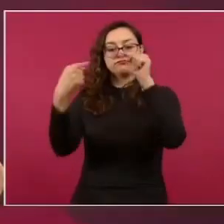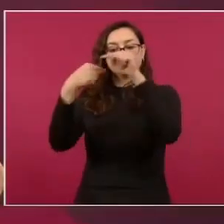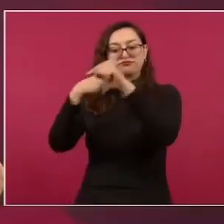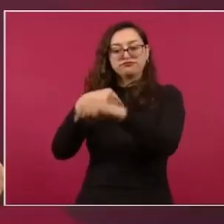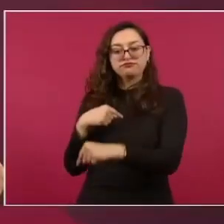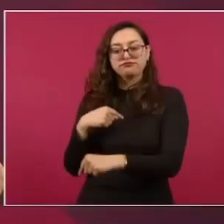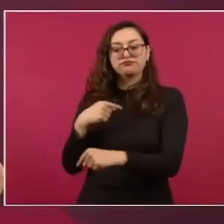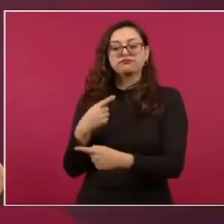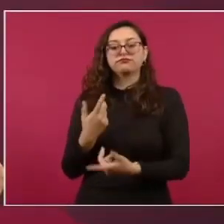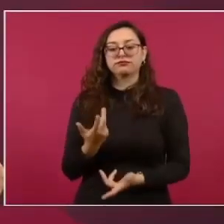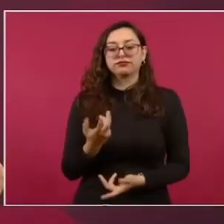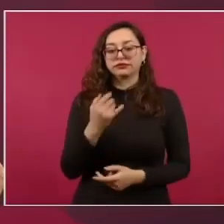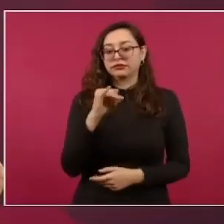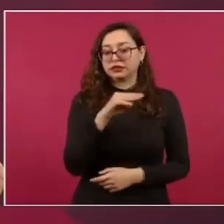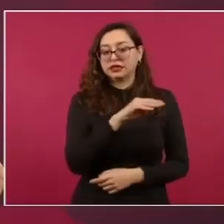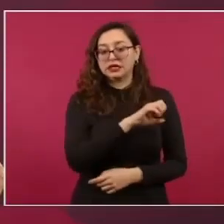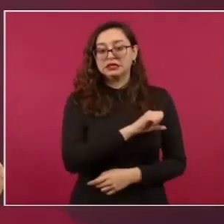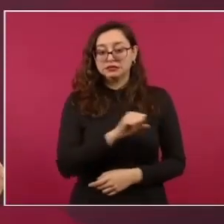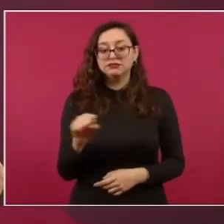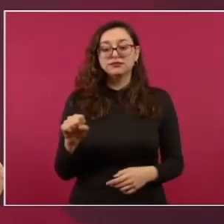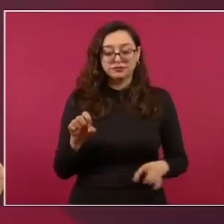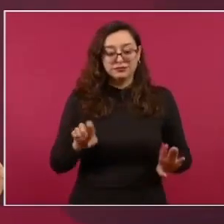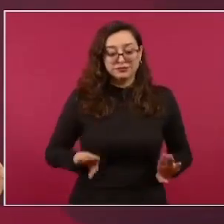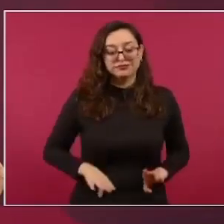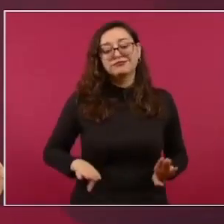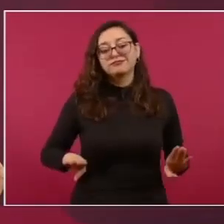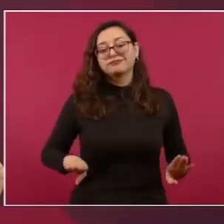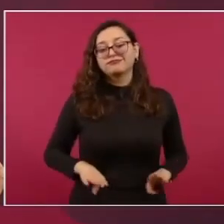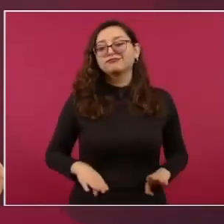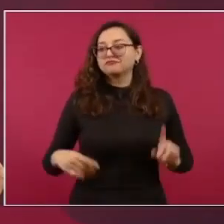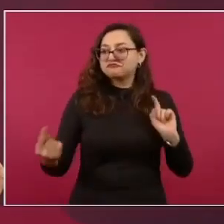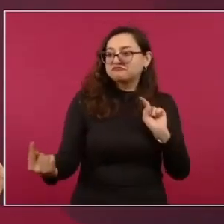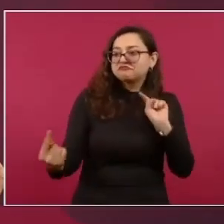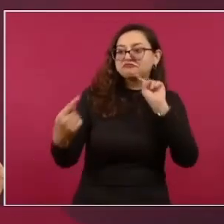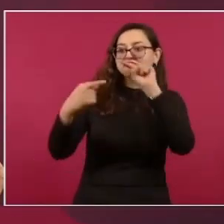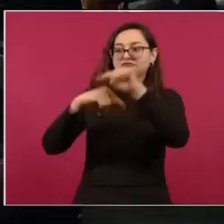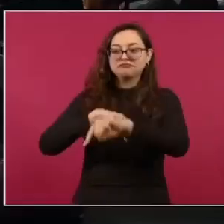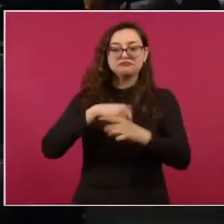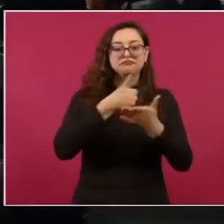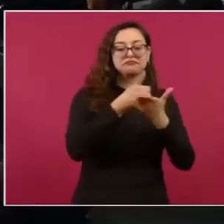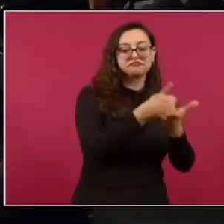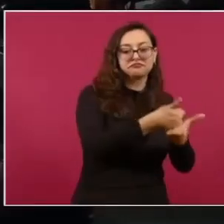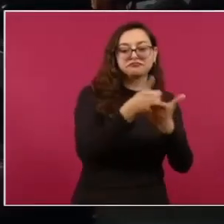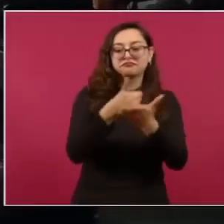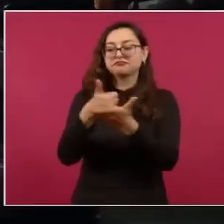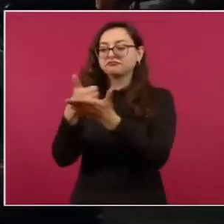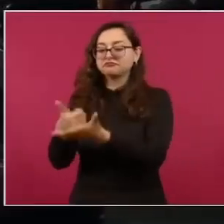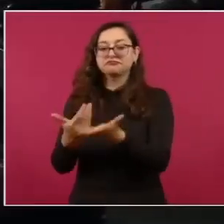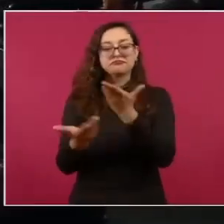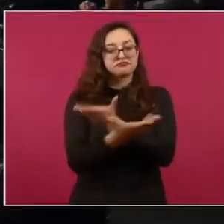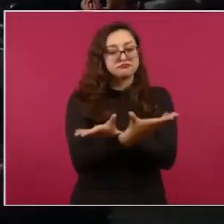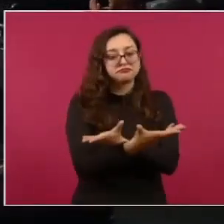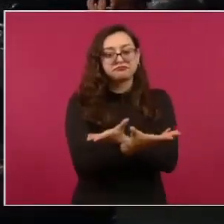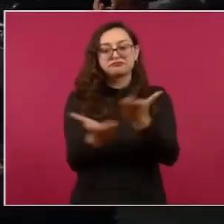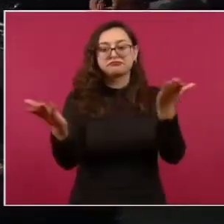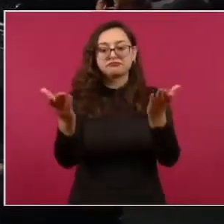el Seguro Social, ayudar a quien lo necesita. Muchas gracias a todas y a